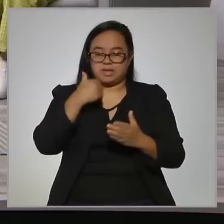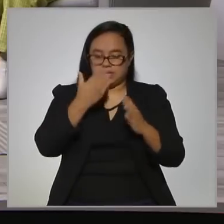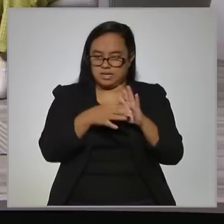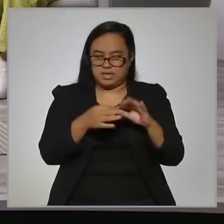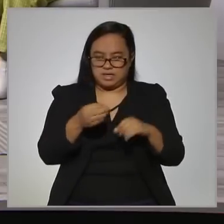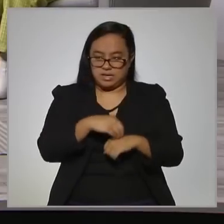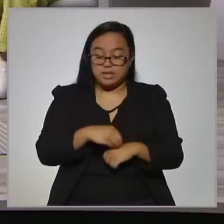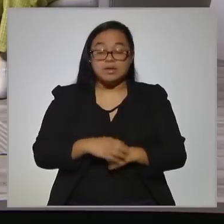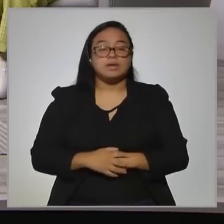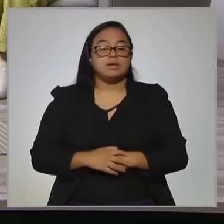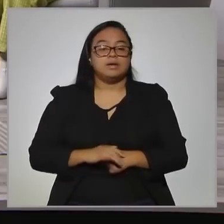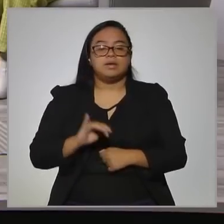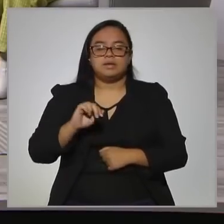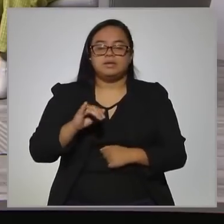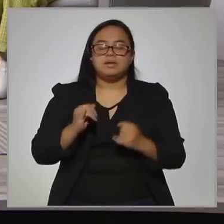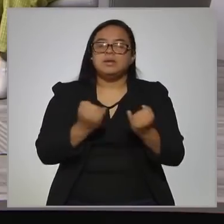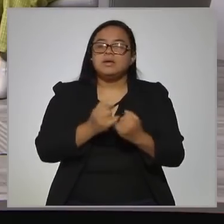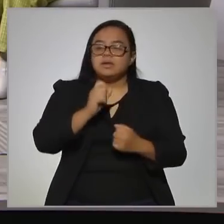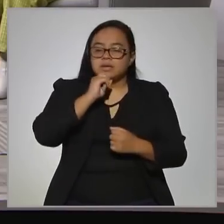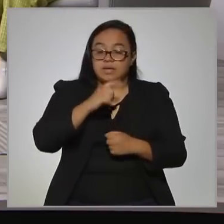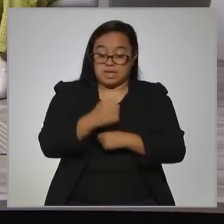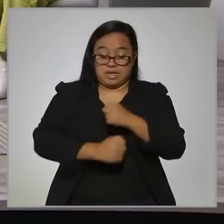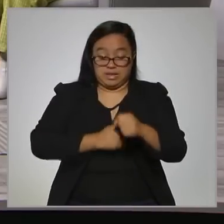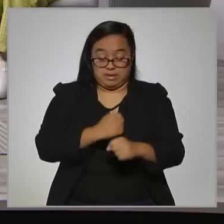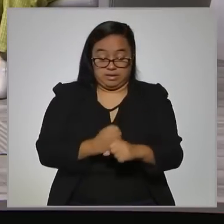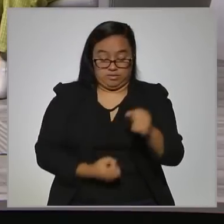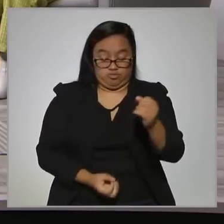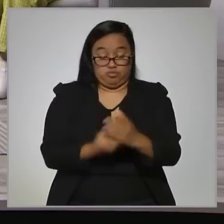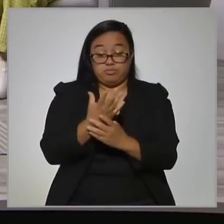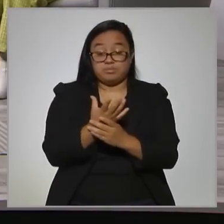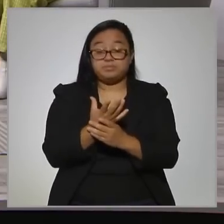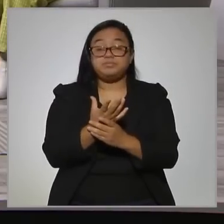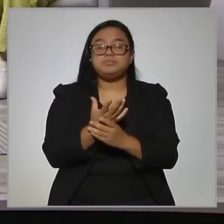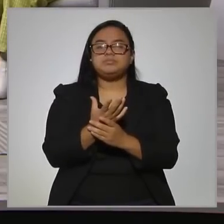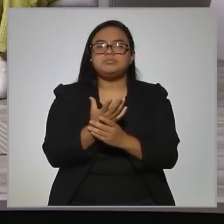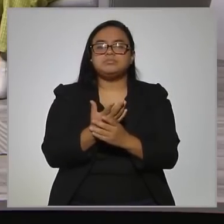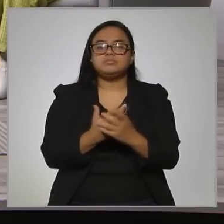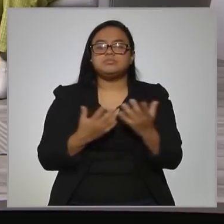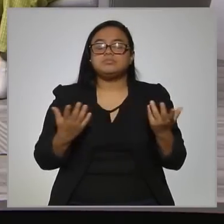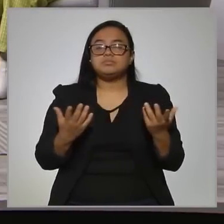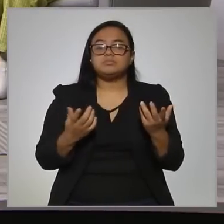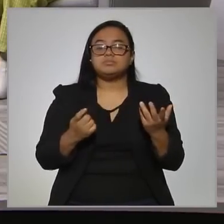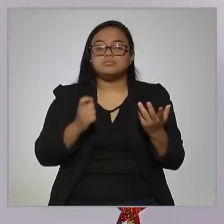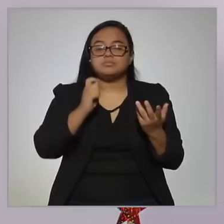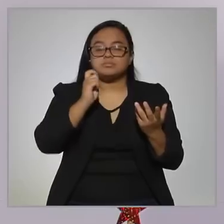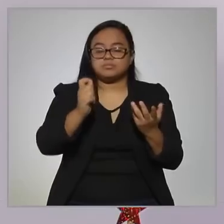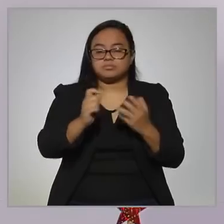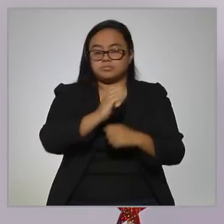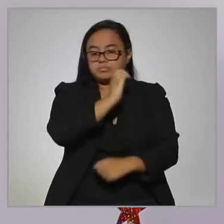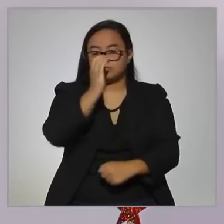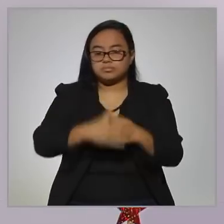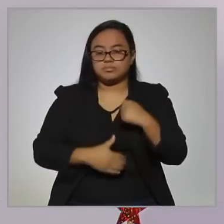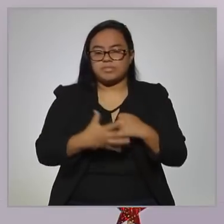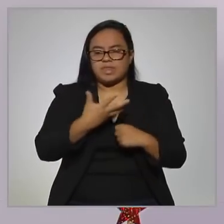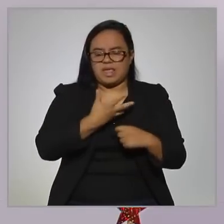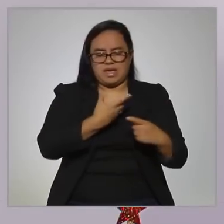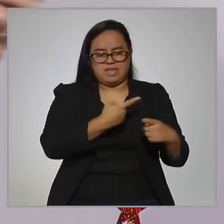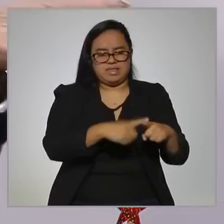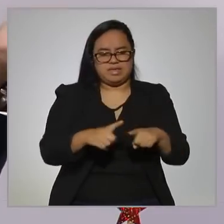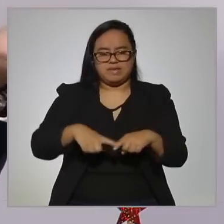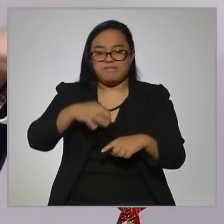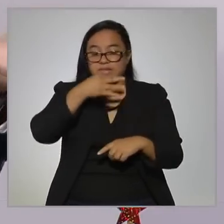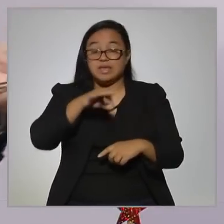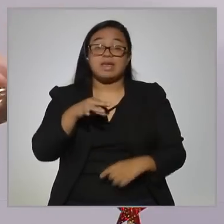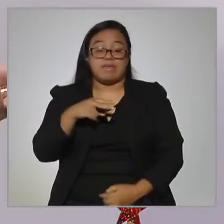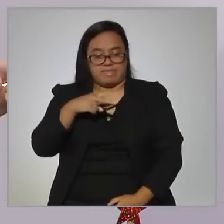Sí, sobre todo que el Año Nuevo viene como el final de una serie de fiestas.